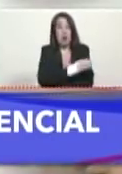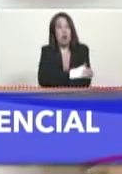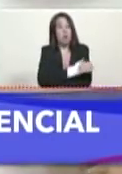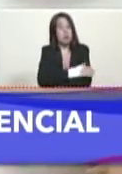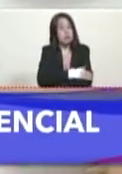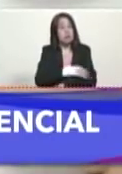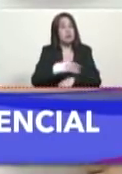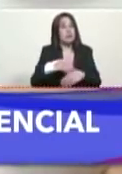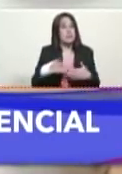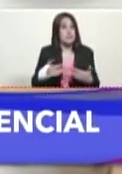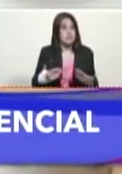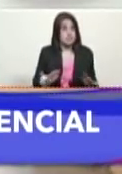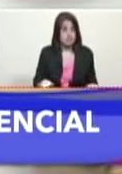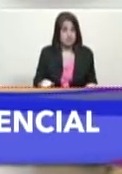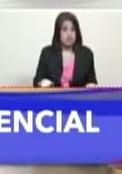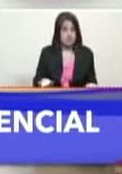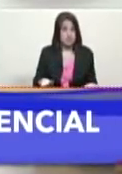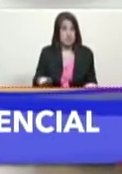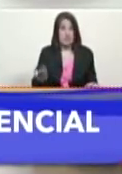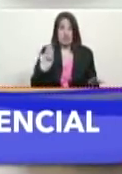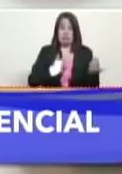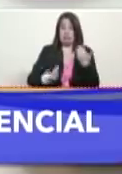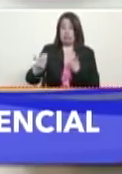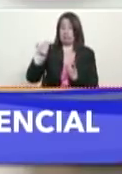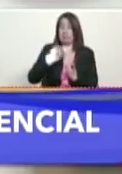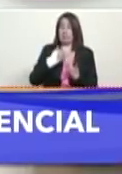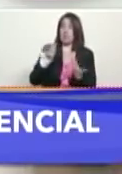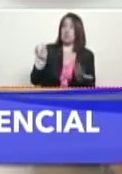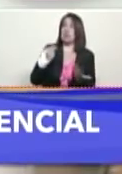opositores, víctimas de sus dirigentes,